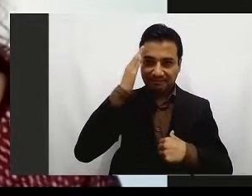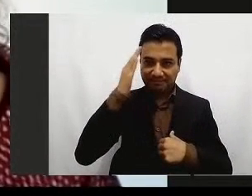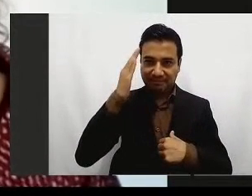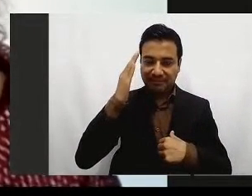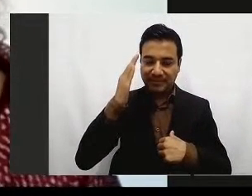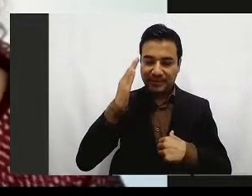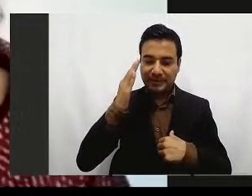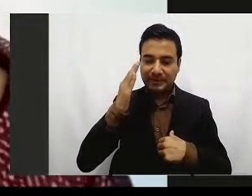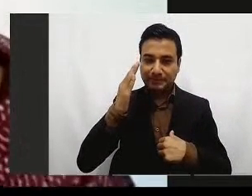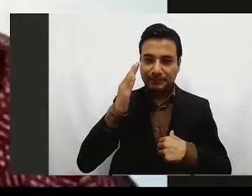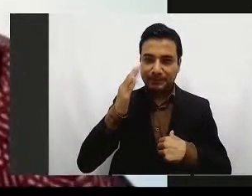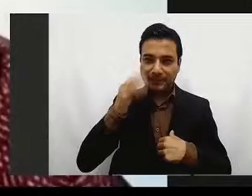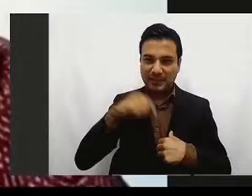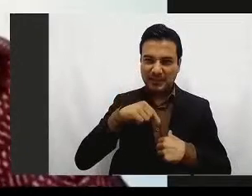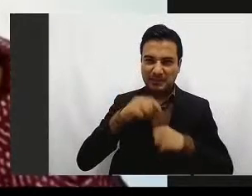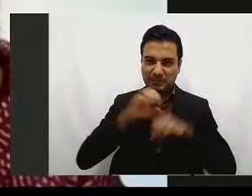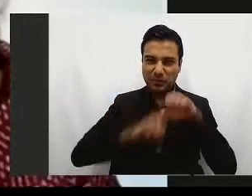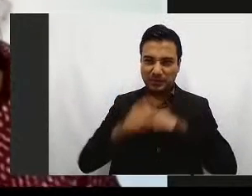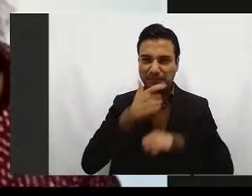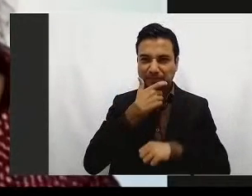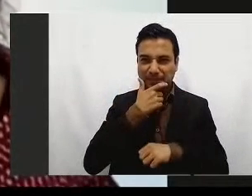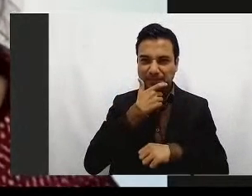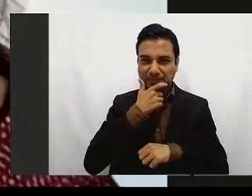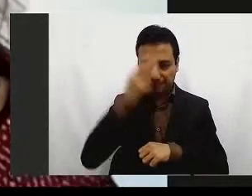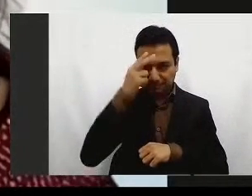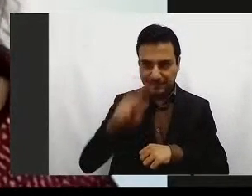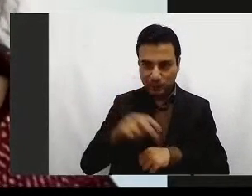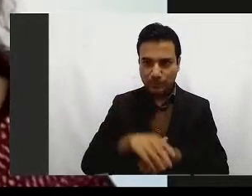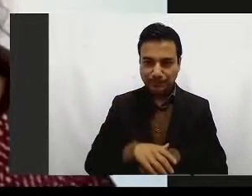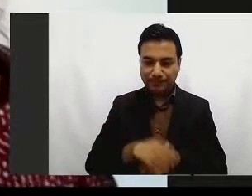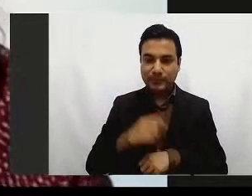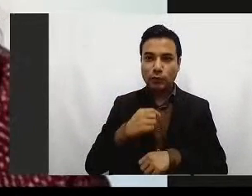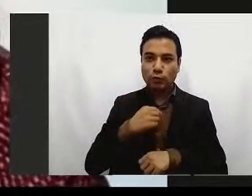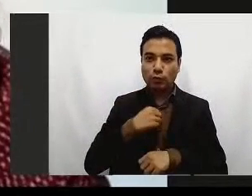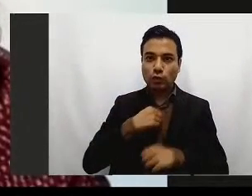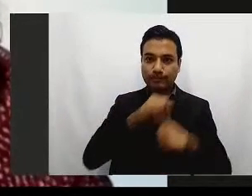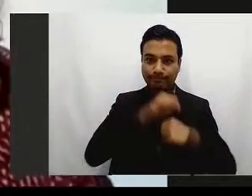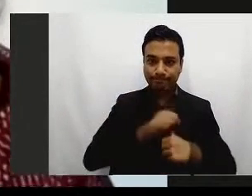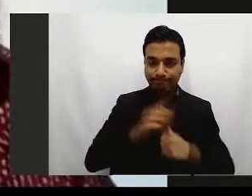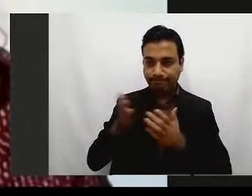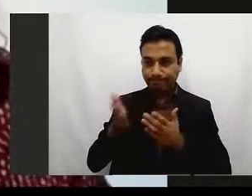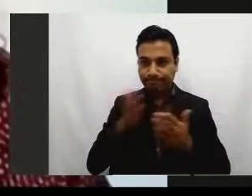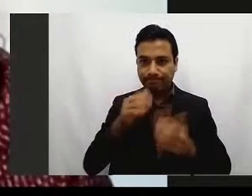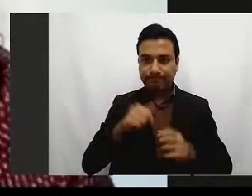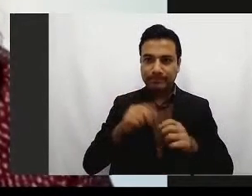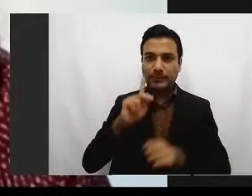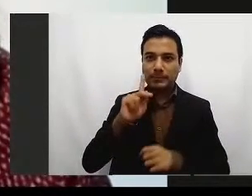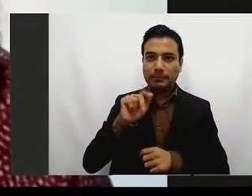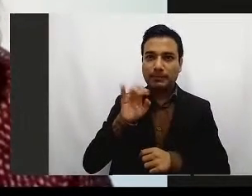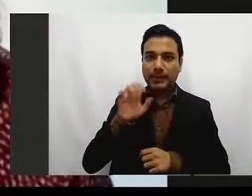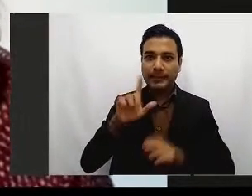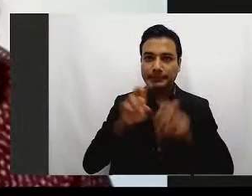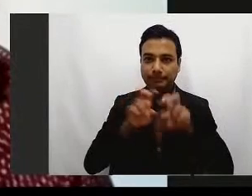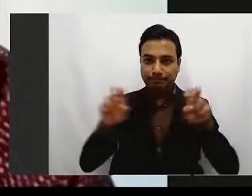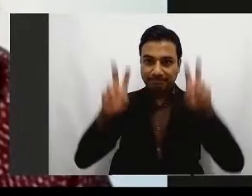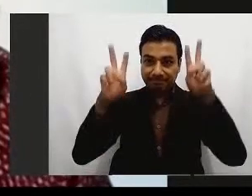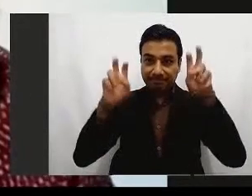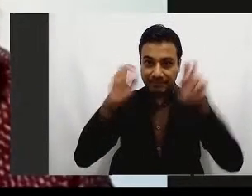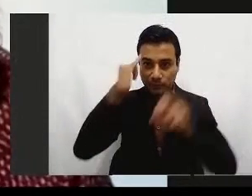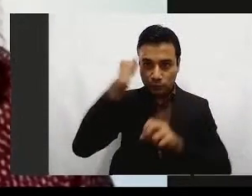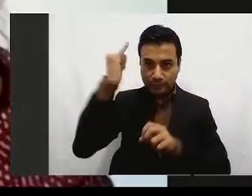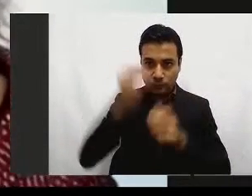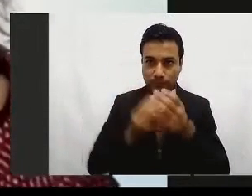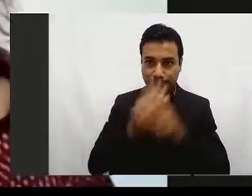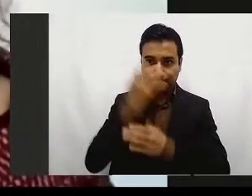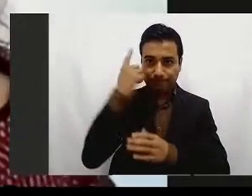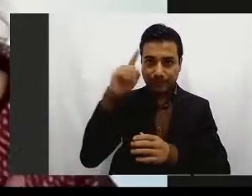del British Council en México y estaré moderando con ustedes el panel que lleva por nombre Innovación para la Cultura, un proceso de diseño basado